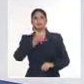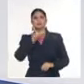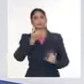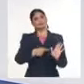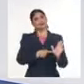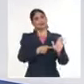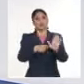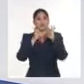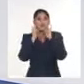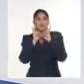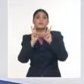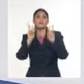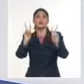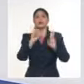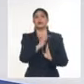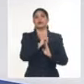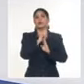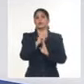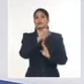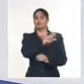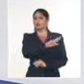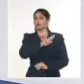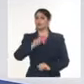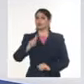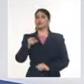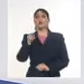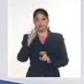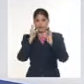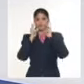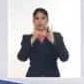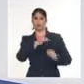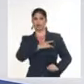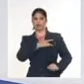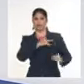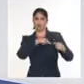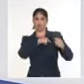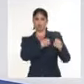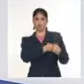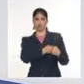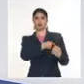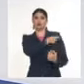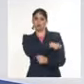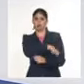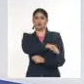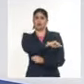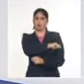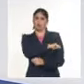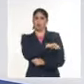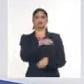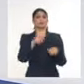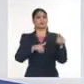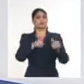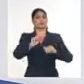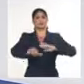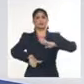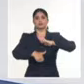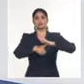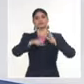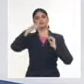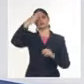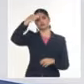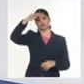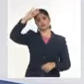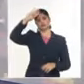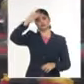líder histórico de la revolución, quien sigue vivo en el corazón de su pueblo. El tributo lo encabezó el presidente cubano Miguel Díaz